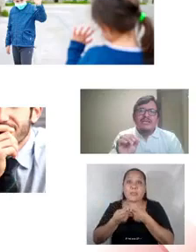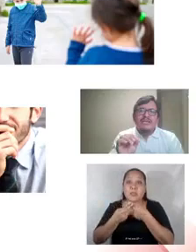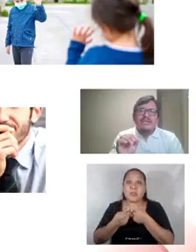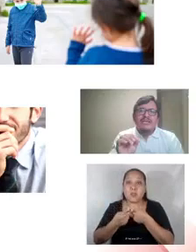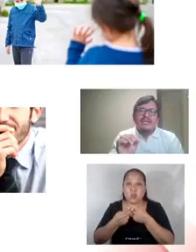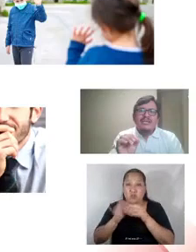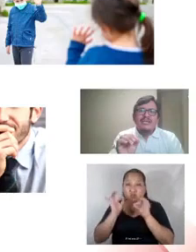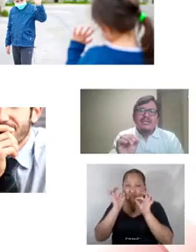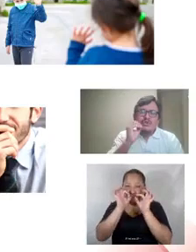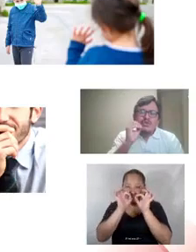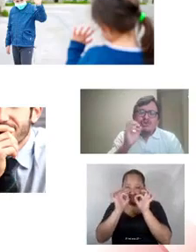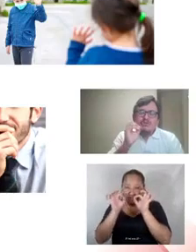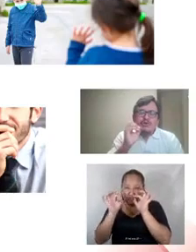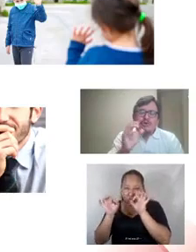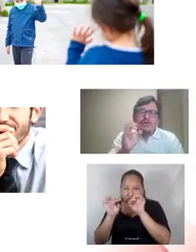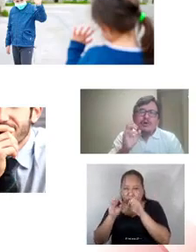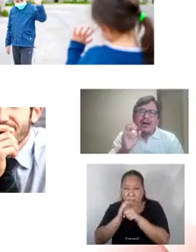ya